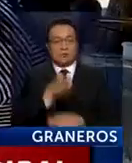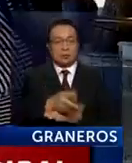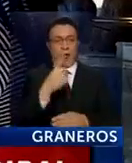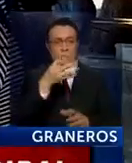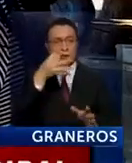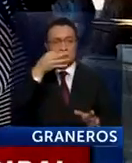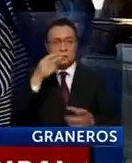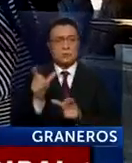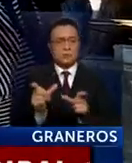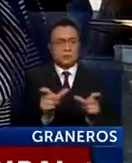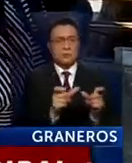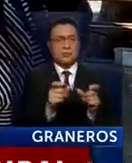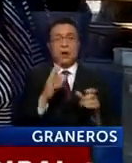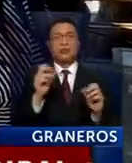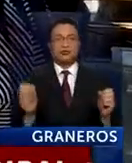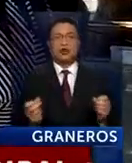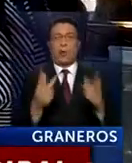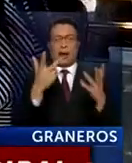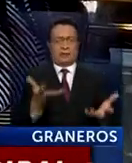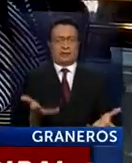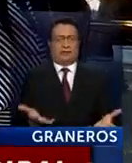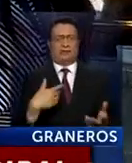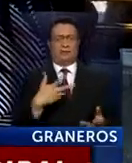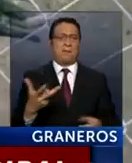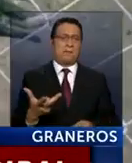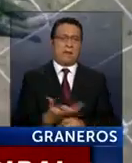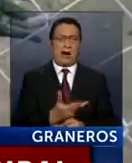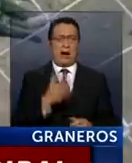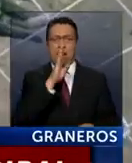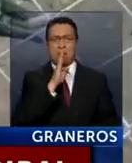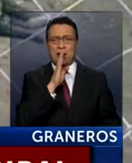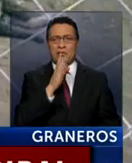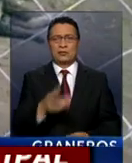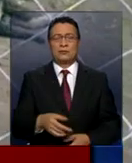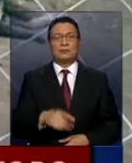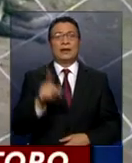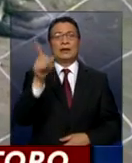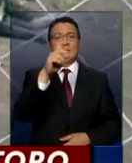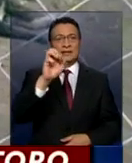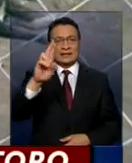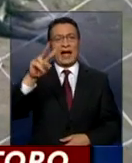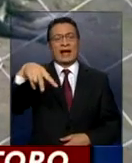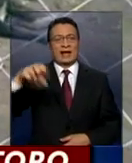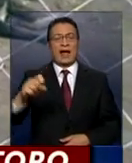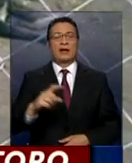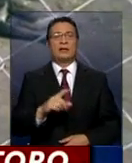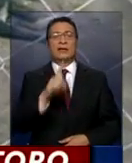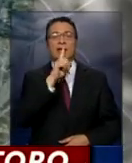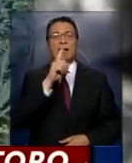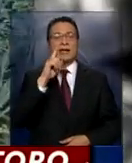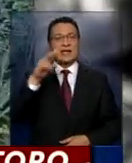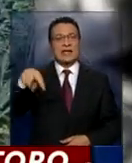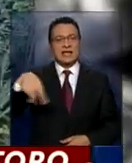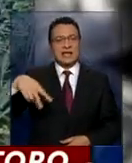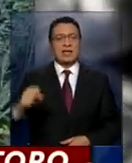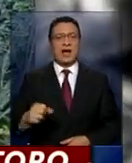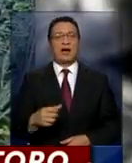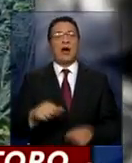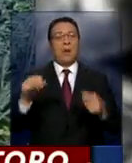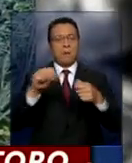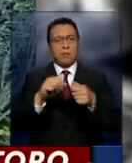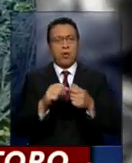llevó más de una sorpresa al ver el estado de los perros. Sarna, tiña, pulgas, garrapata